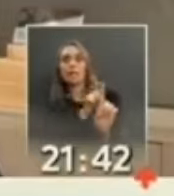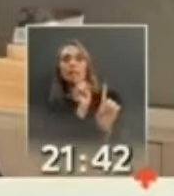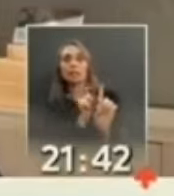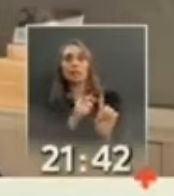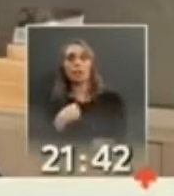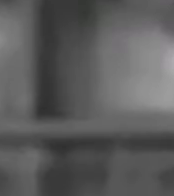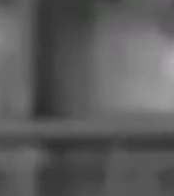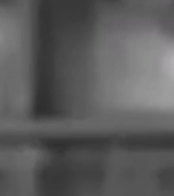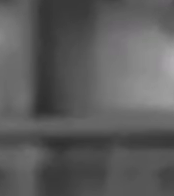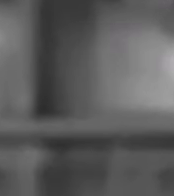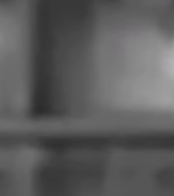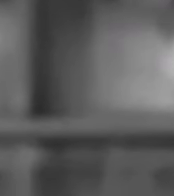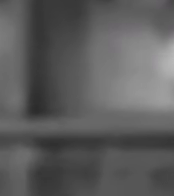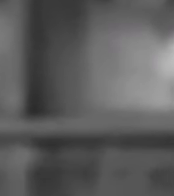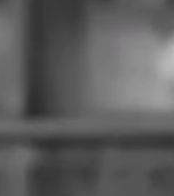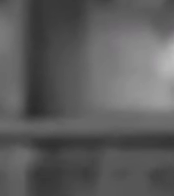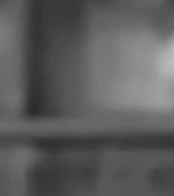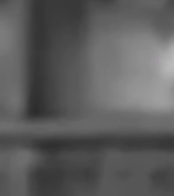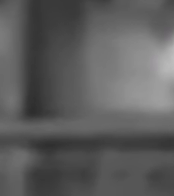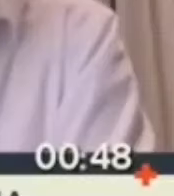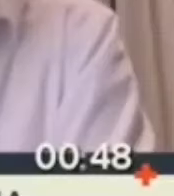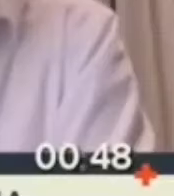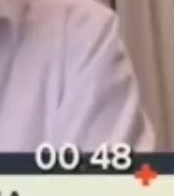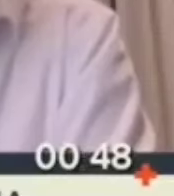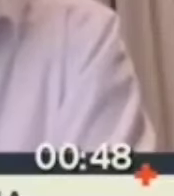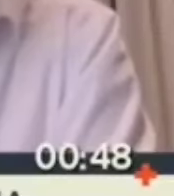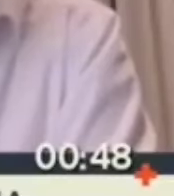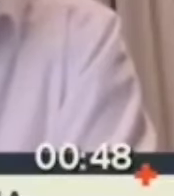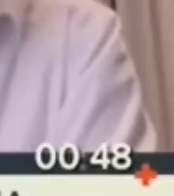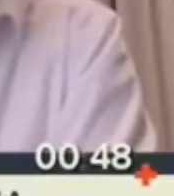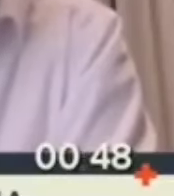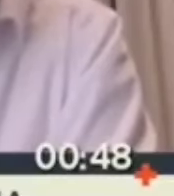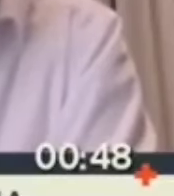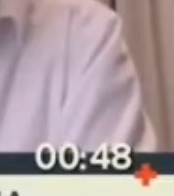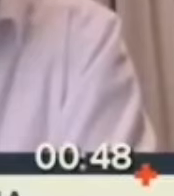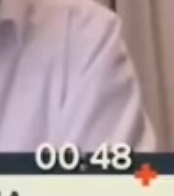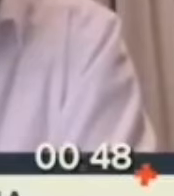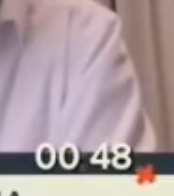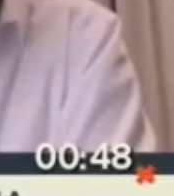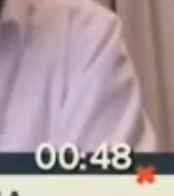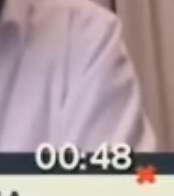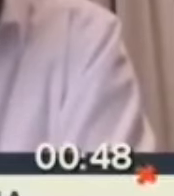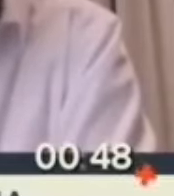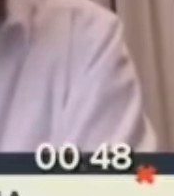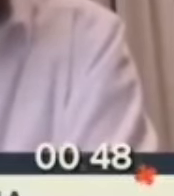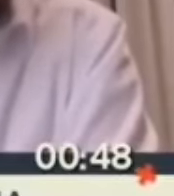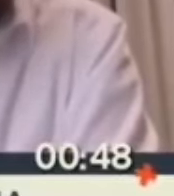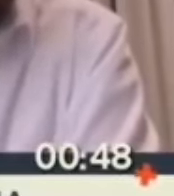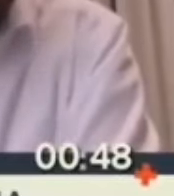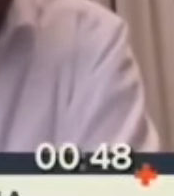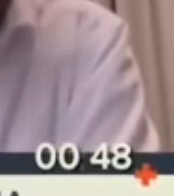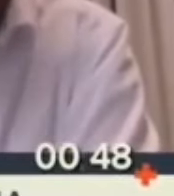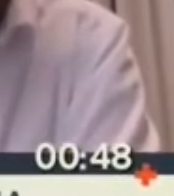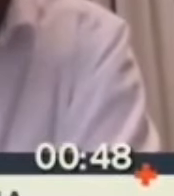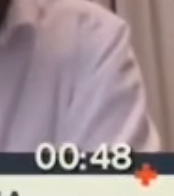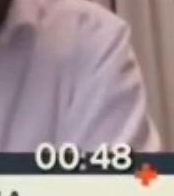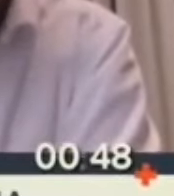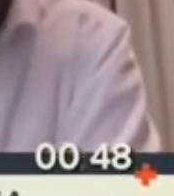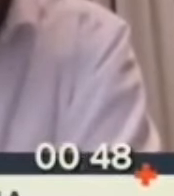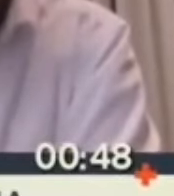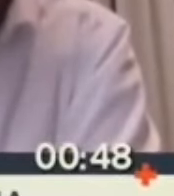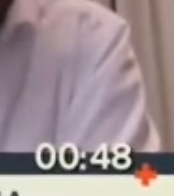yo, crítica política. Y yo creo que eso es censura. Hoy día escuchábamos a la presidenta de la convención que decía que había problemas hasta para comer, que algunos